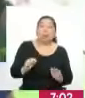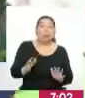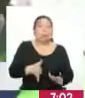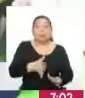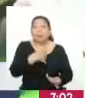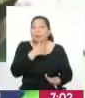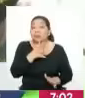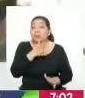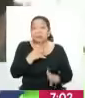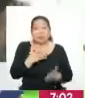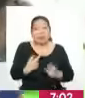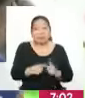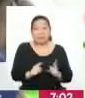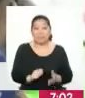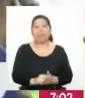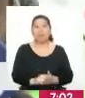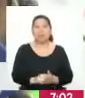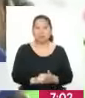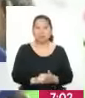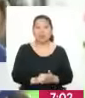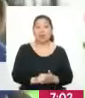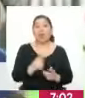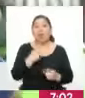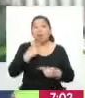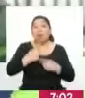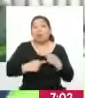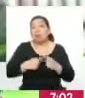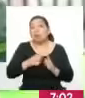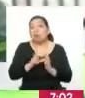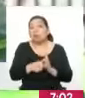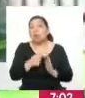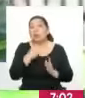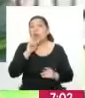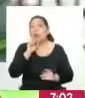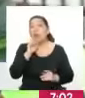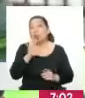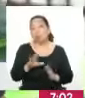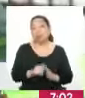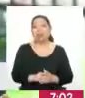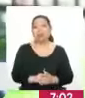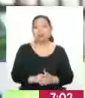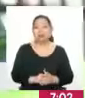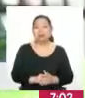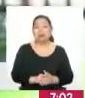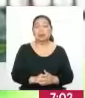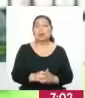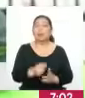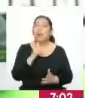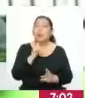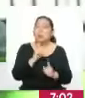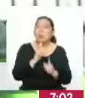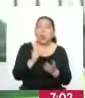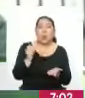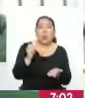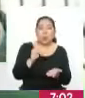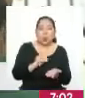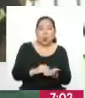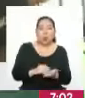parte de la investigación. Van a descartar si hay algún consumo de alguna sustancia. General, ¿podría leer nuevamente el diagnóstico que muchos familiares